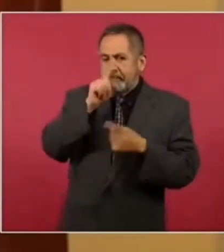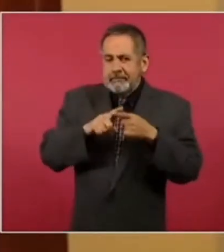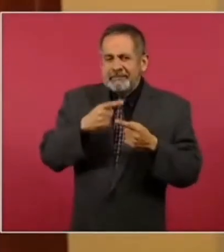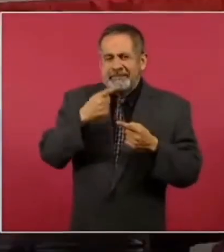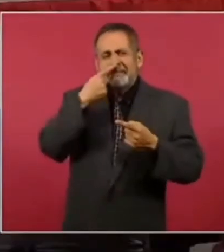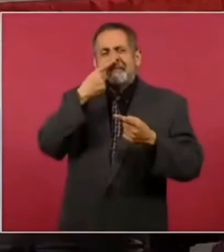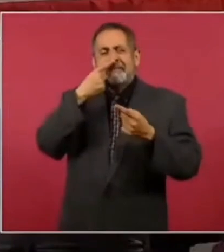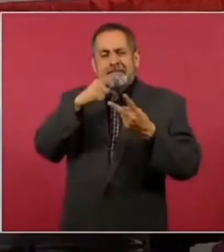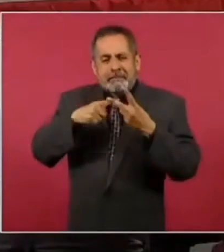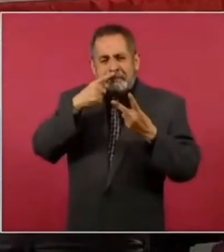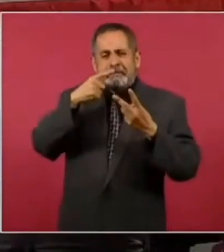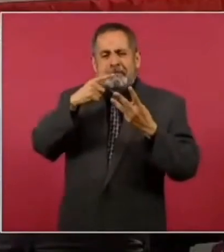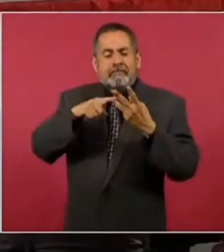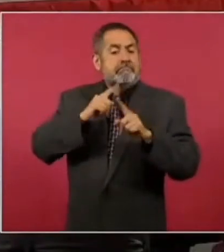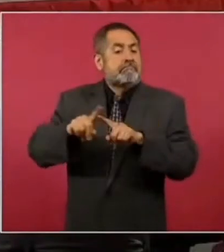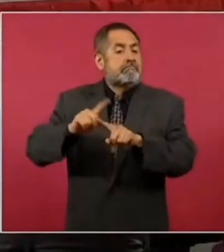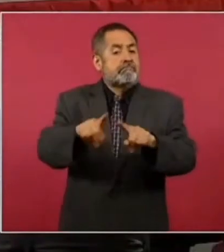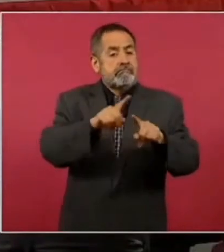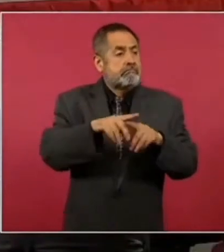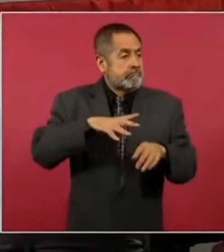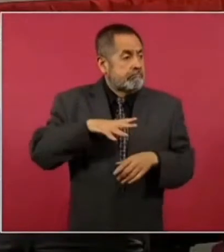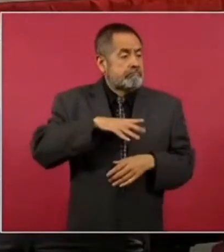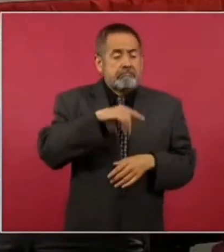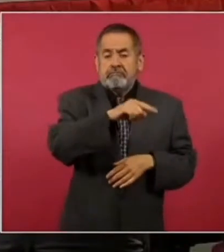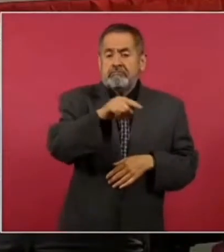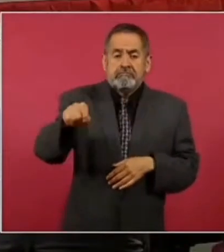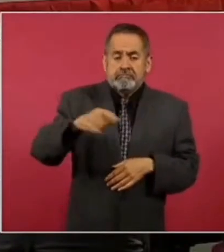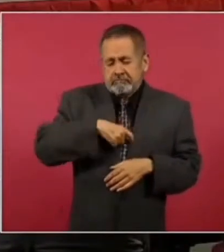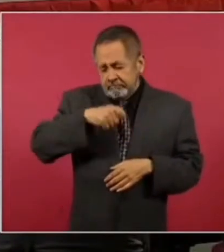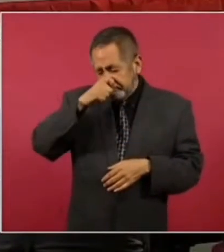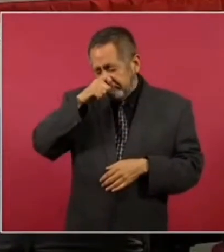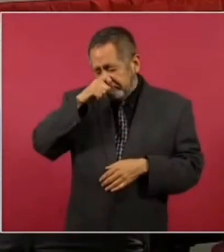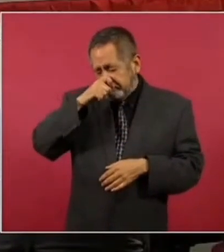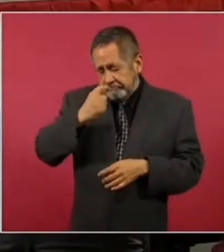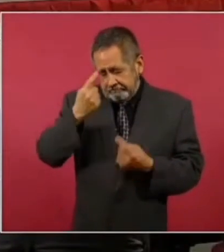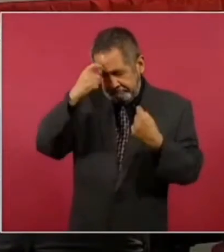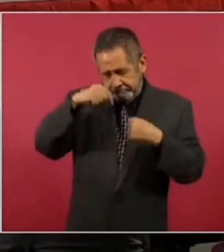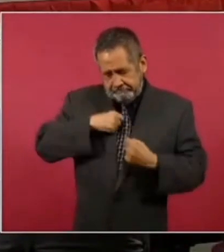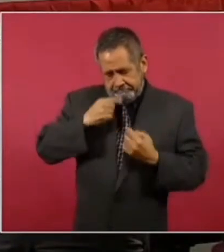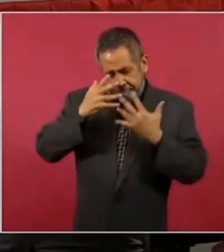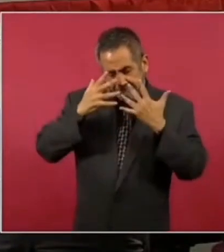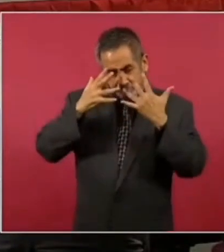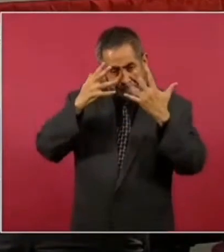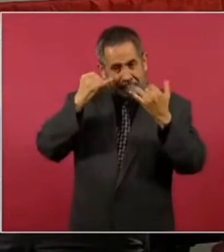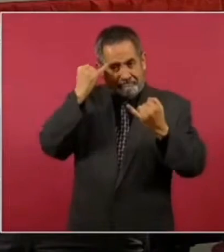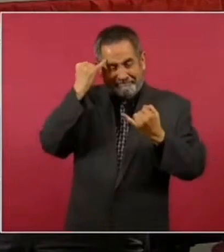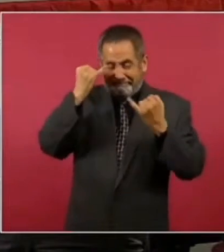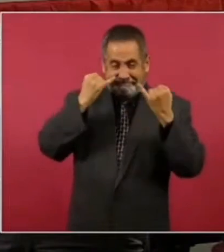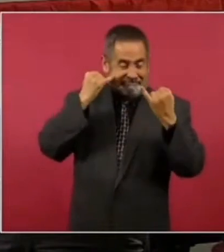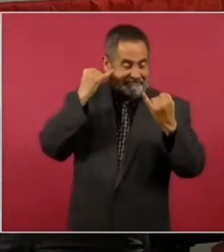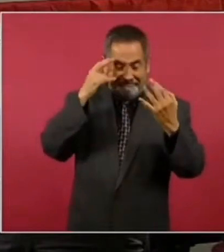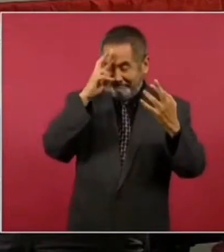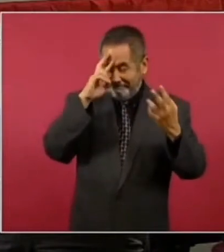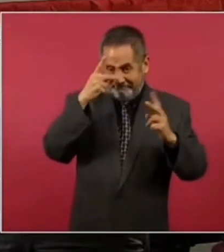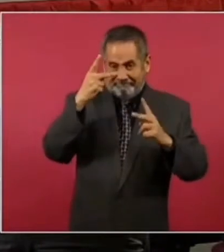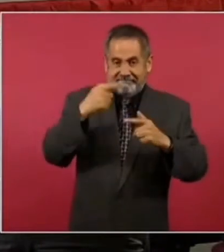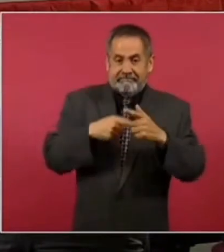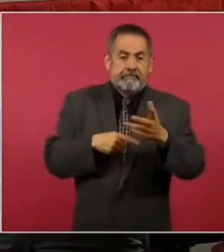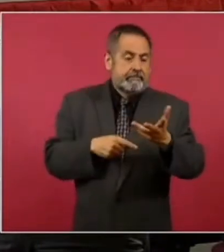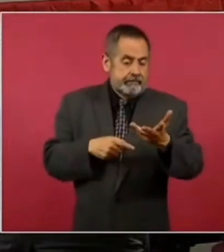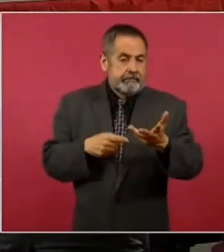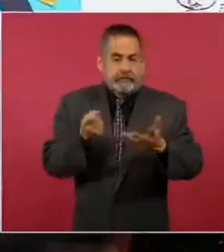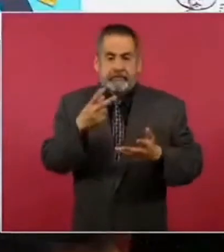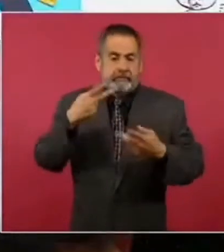doméstico, que han sido usados y siguen siendo usados como inhalantes, como inhalables por las personas que tienen